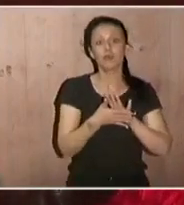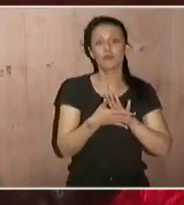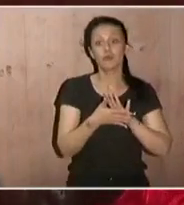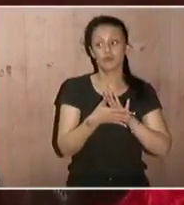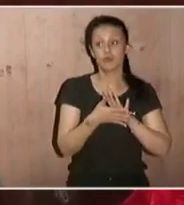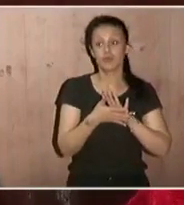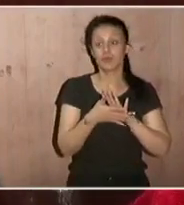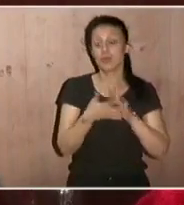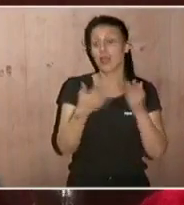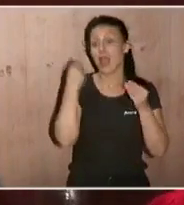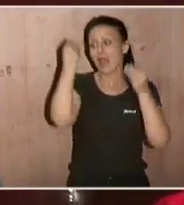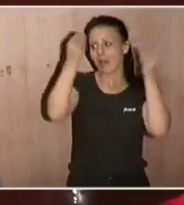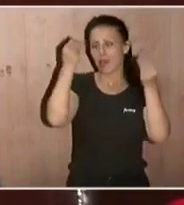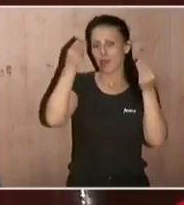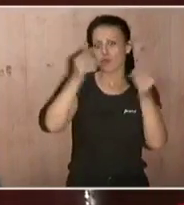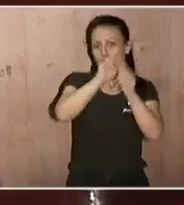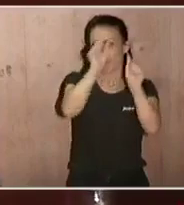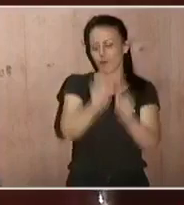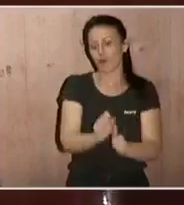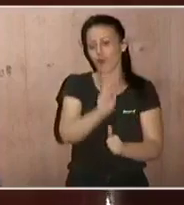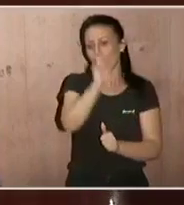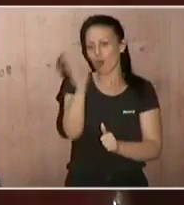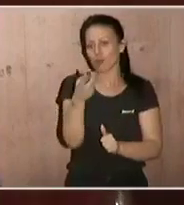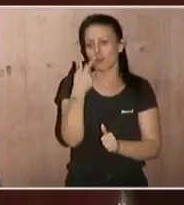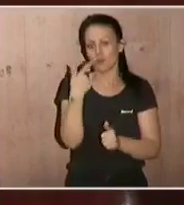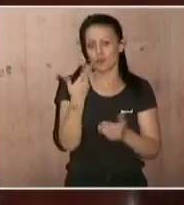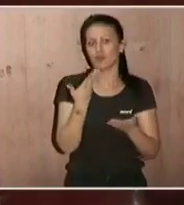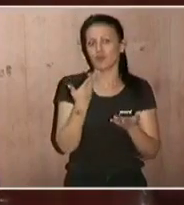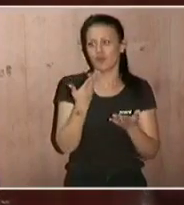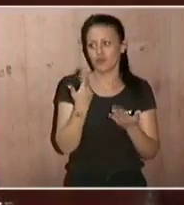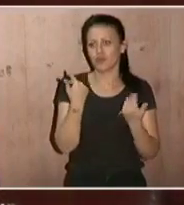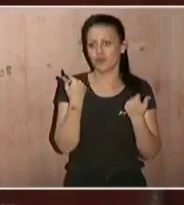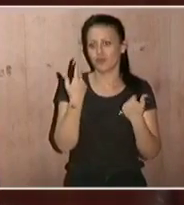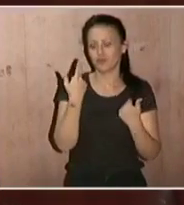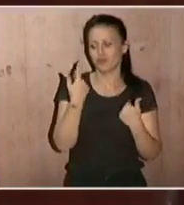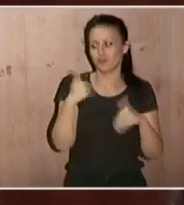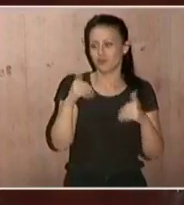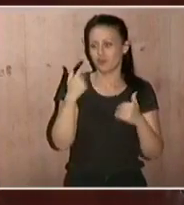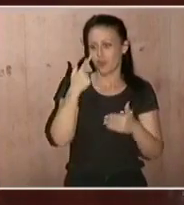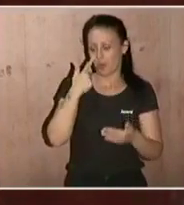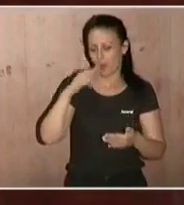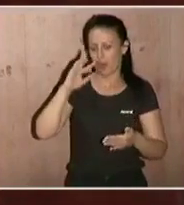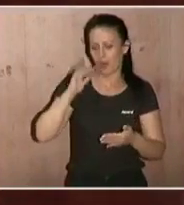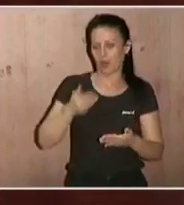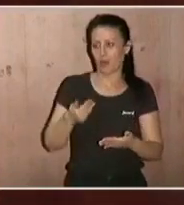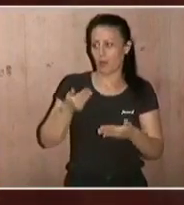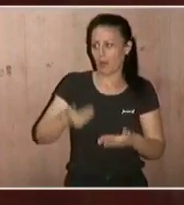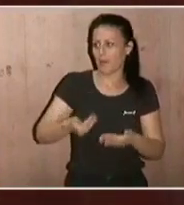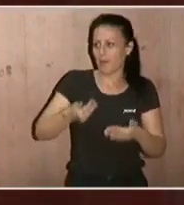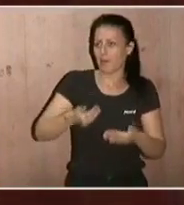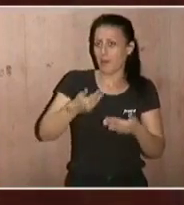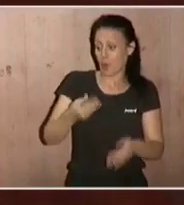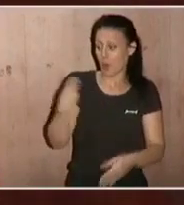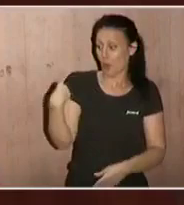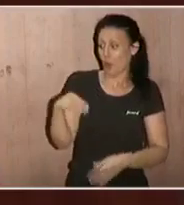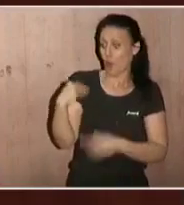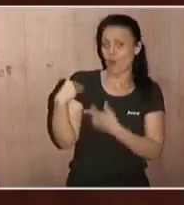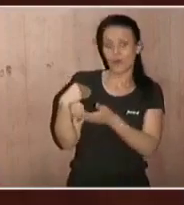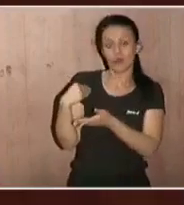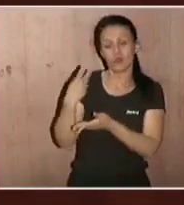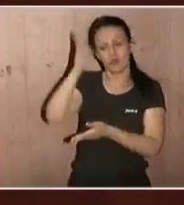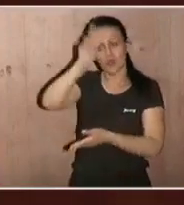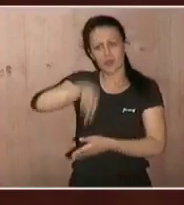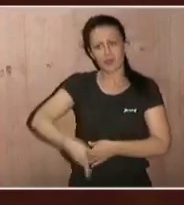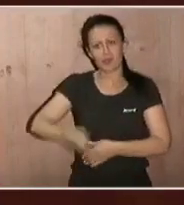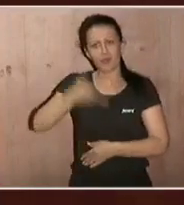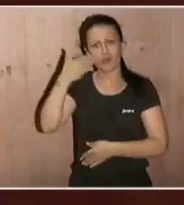vista retrospectivamente, de enorme trascendencia, ya no solo por su juventud, sino por la importancia intrínseca de a quién